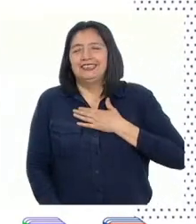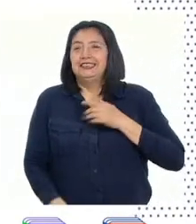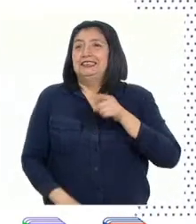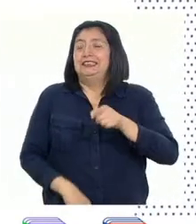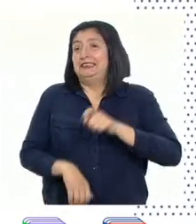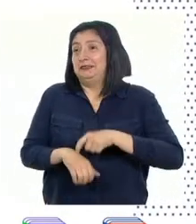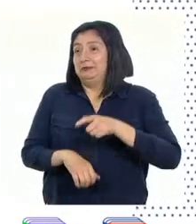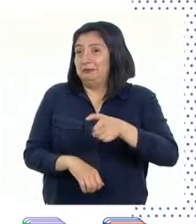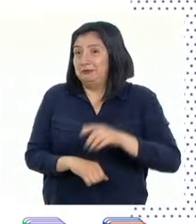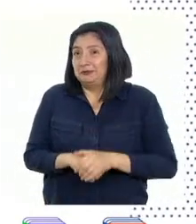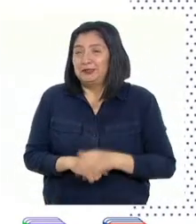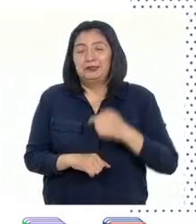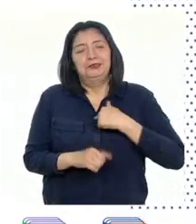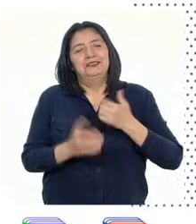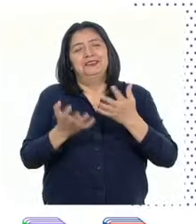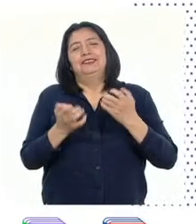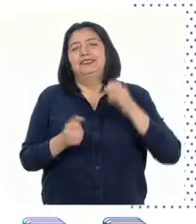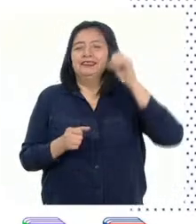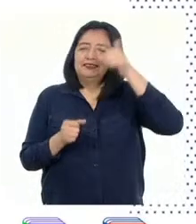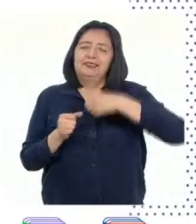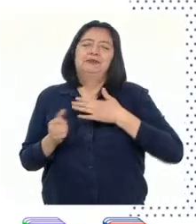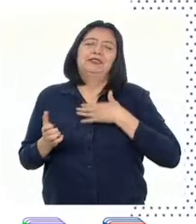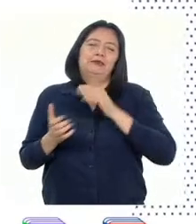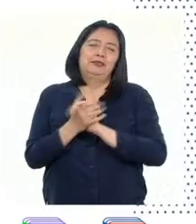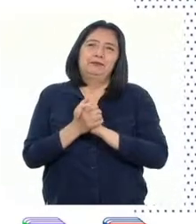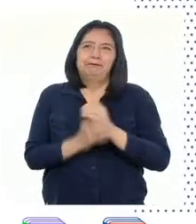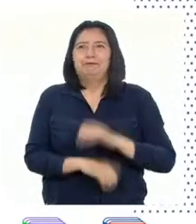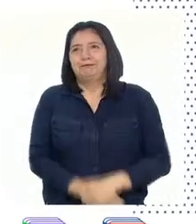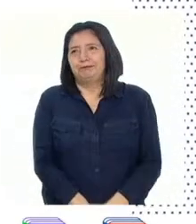ese momento quería recordar a mis amigos.